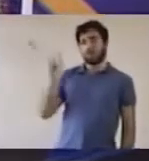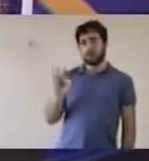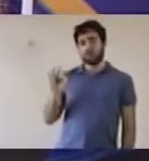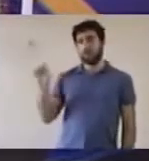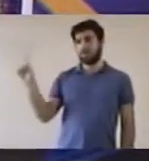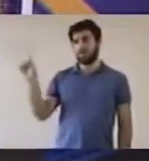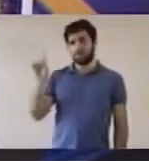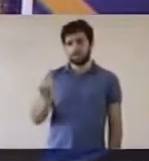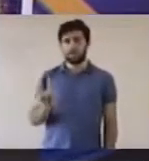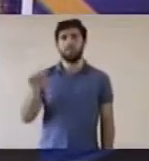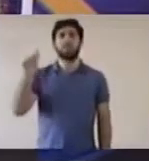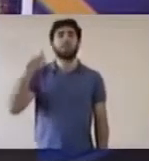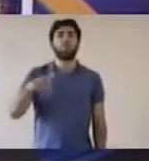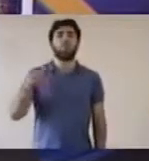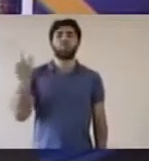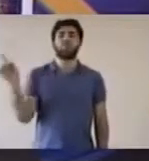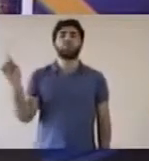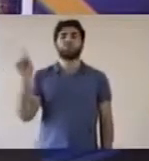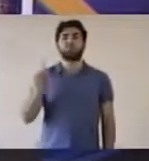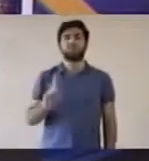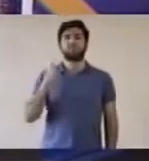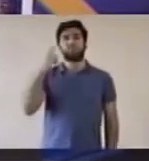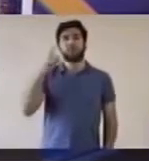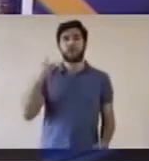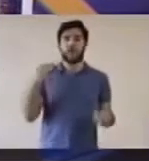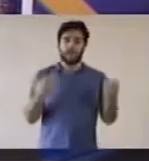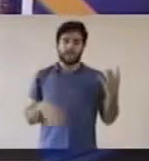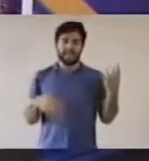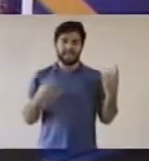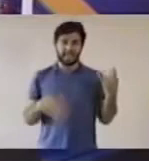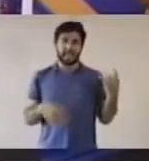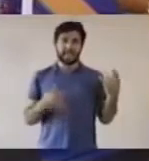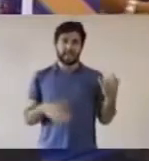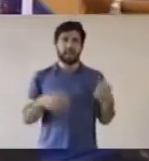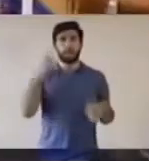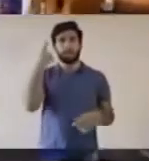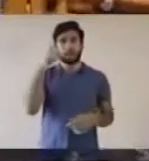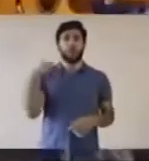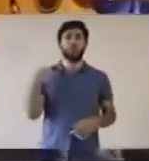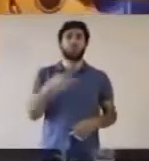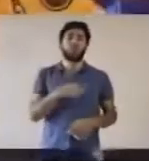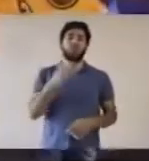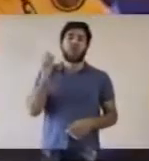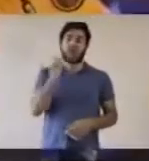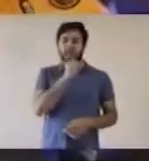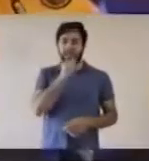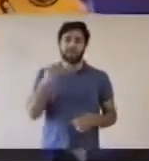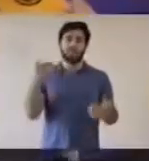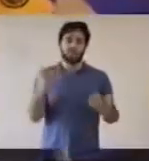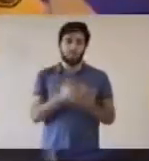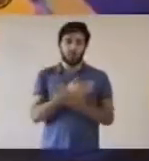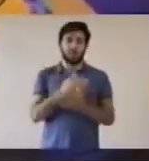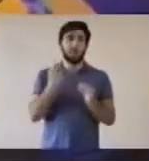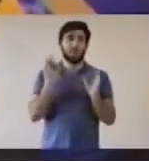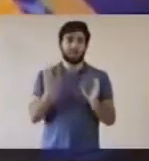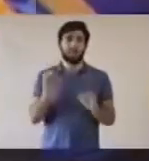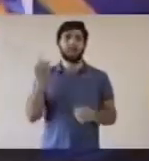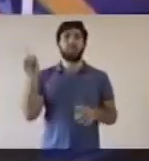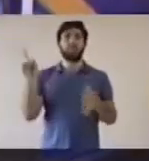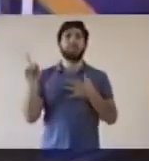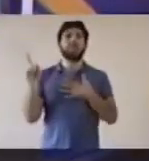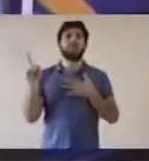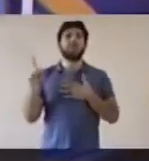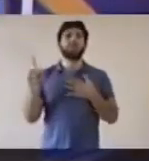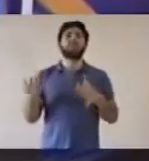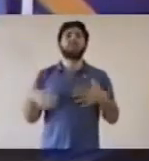Nuestro amigo se llama Edilí Esteban. Él nos va a estar acompañando con la guitarra para que cantemos y aprendamos una nueva